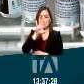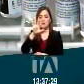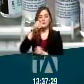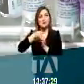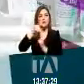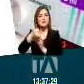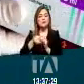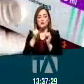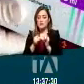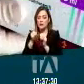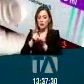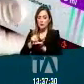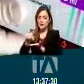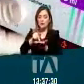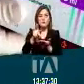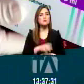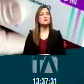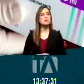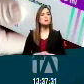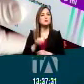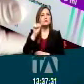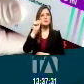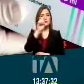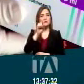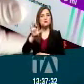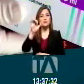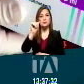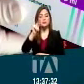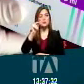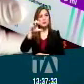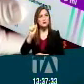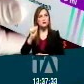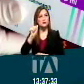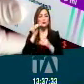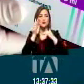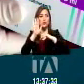$10.55 cada una. De AstraZeneca se ha comprometido la entrega de